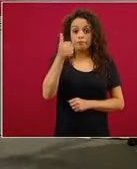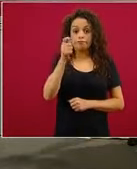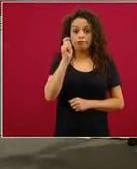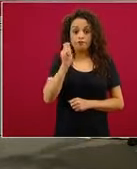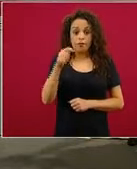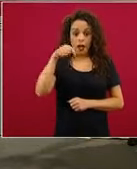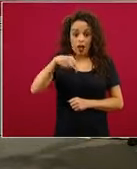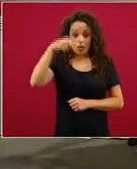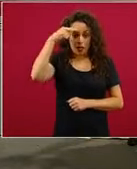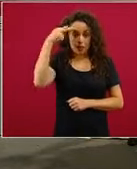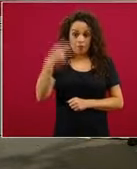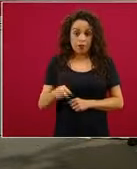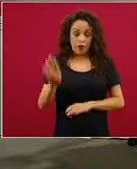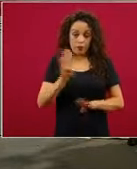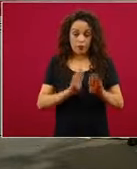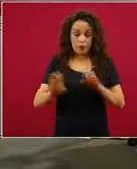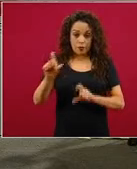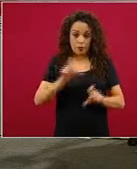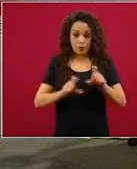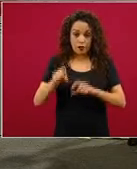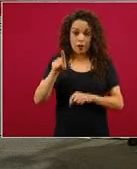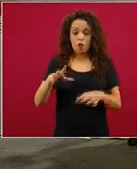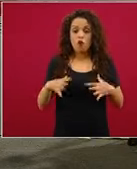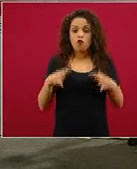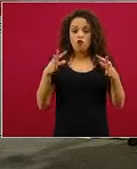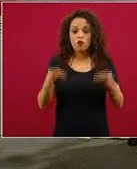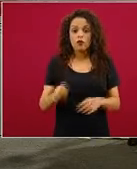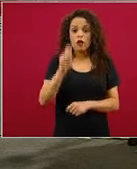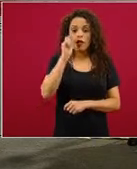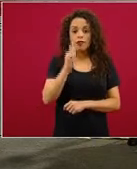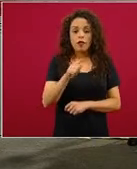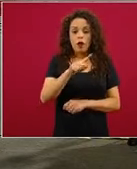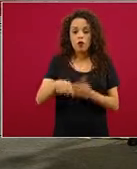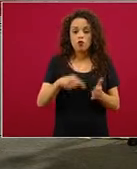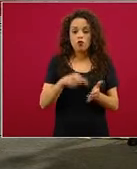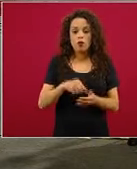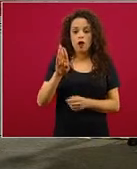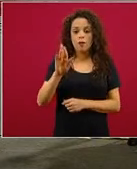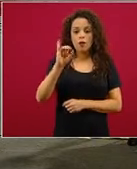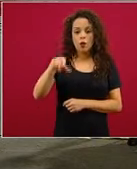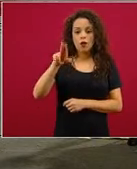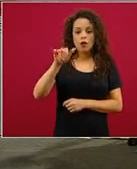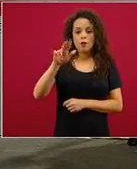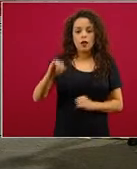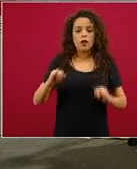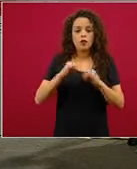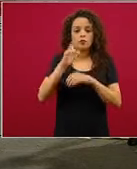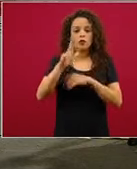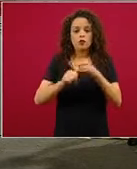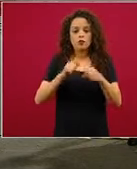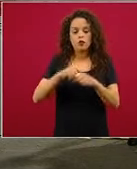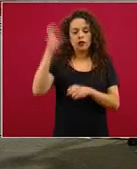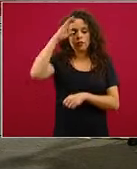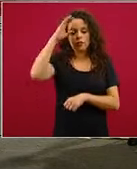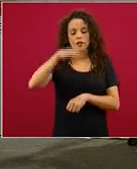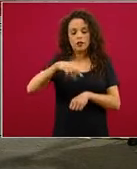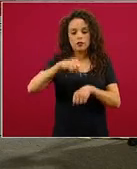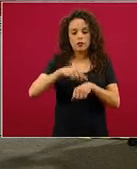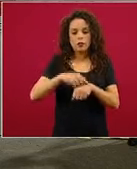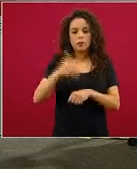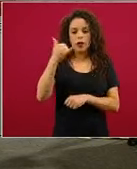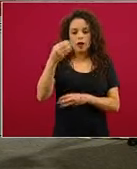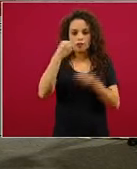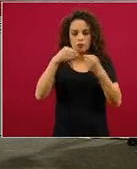en México, fue fundador del Departamento de Bioquímica del Instituto Nacional de Ciencias Médicas y Nutrición, Salvador